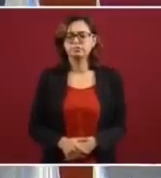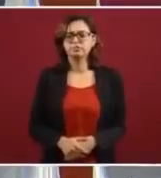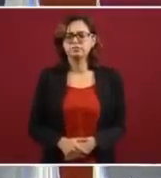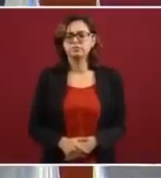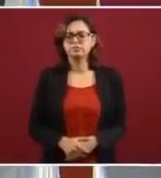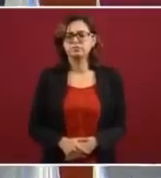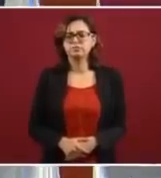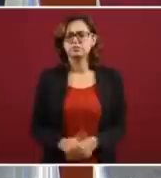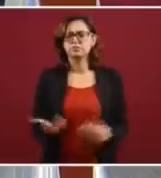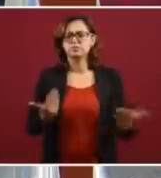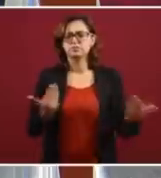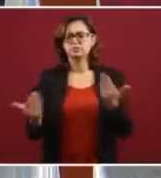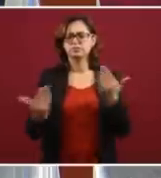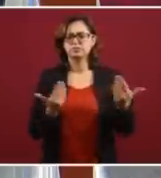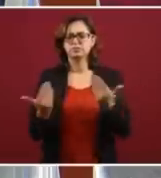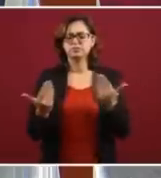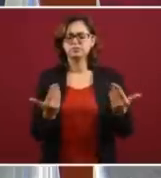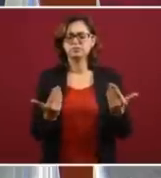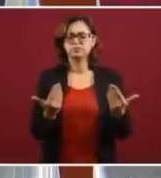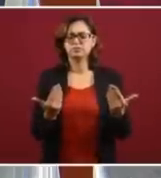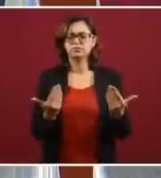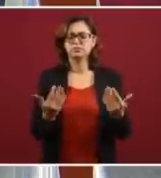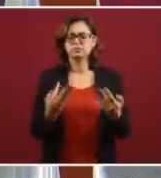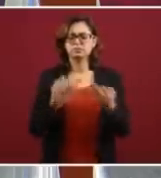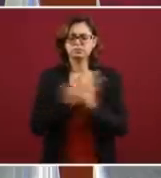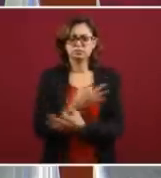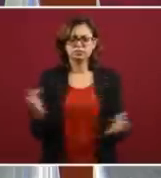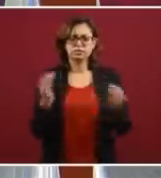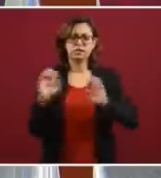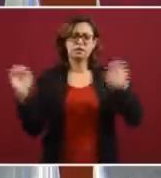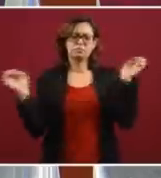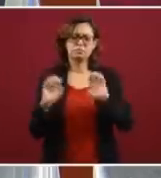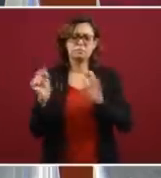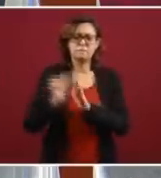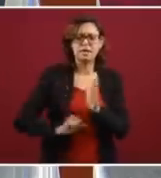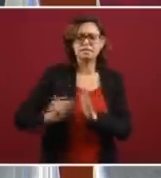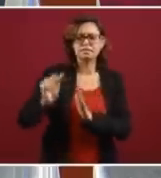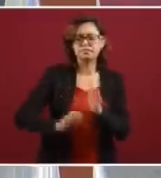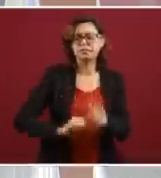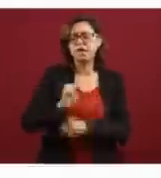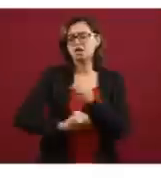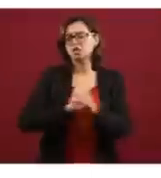el comparativo de emergencia, de declaratorias de emergencia por mes,